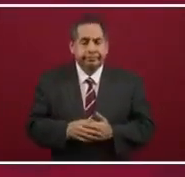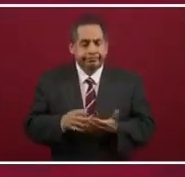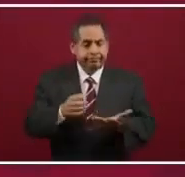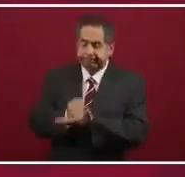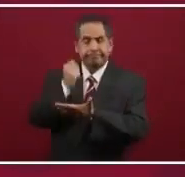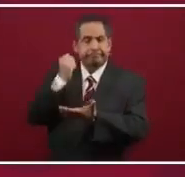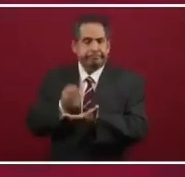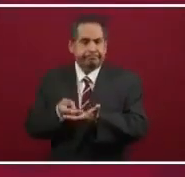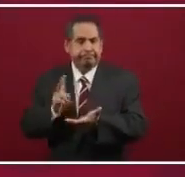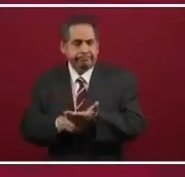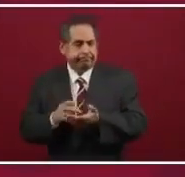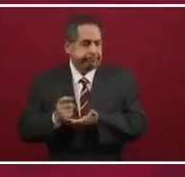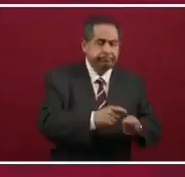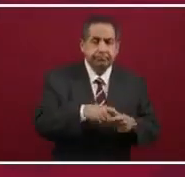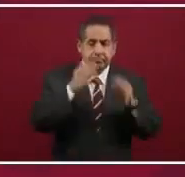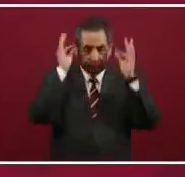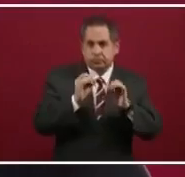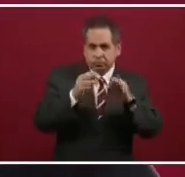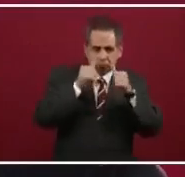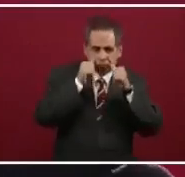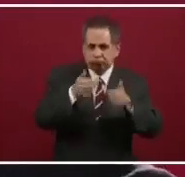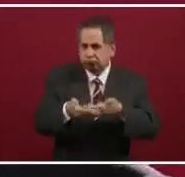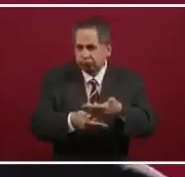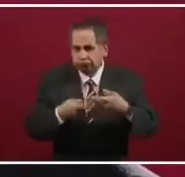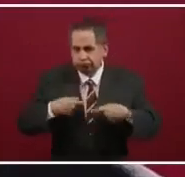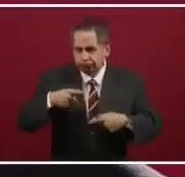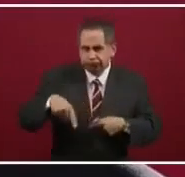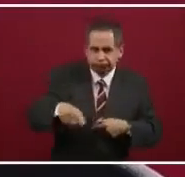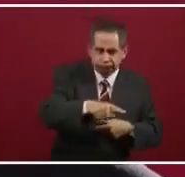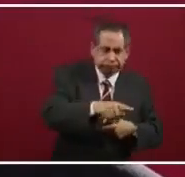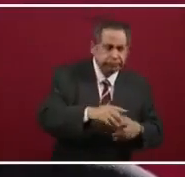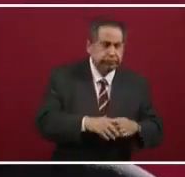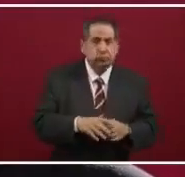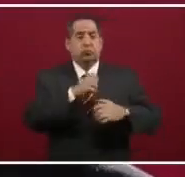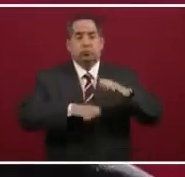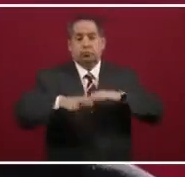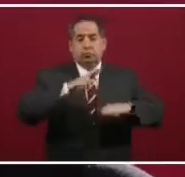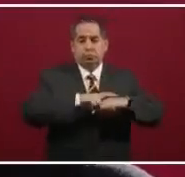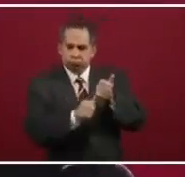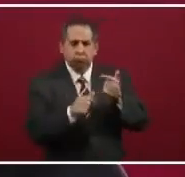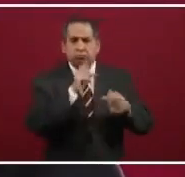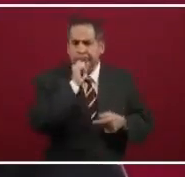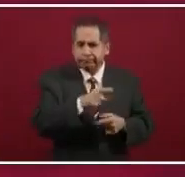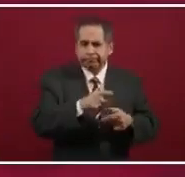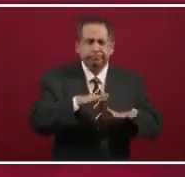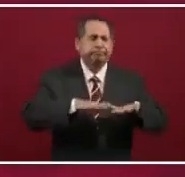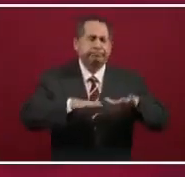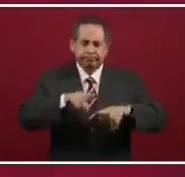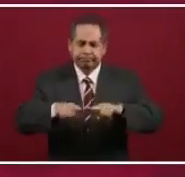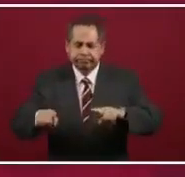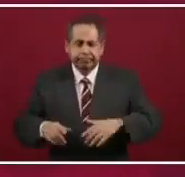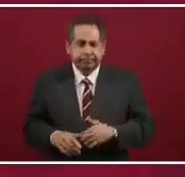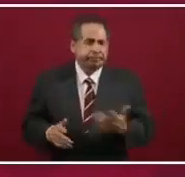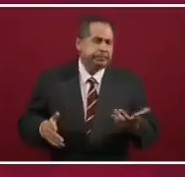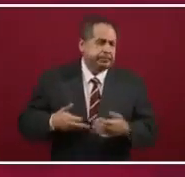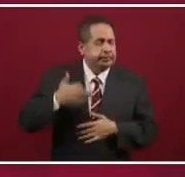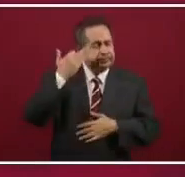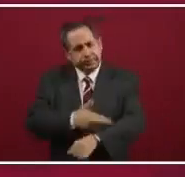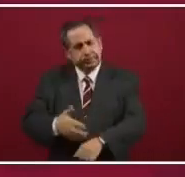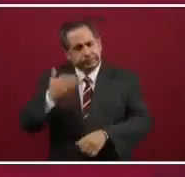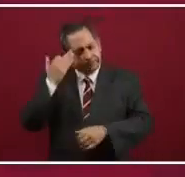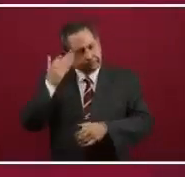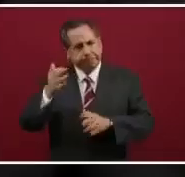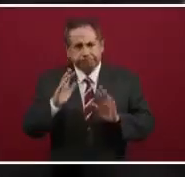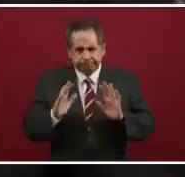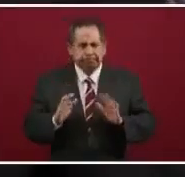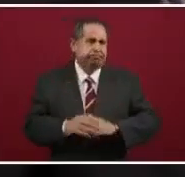del Senado, en cónsules también, no solo en el caso de embajadores, en otros no, pero esto ha llevado un tiempo, es un proceso,